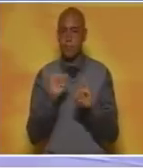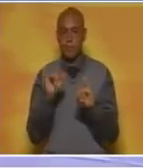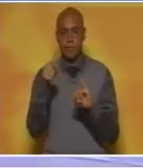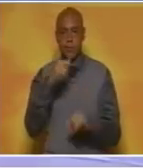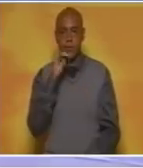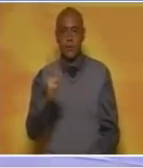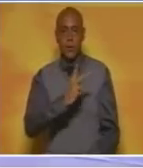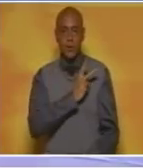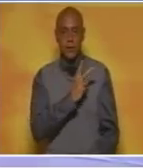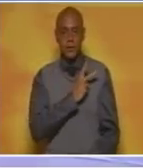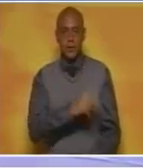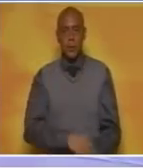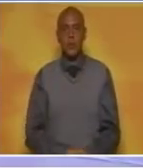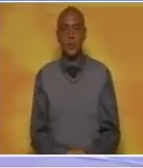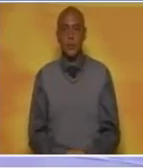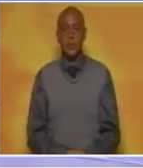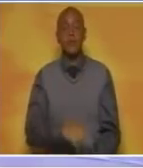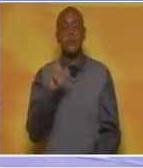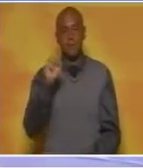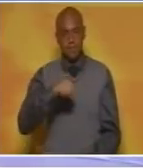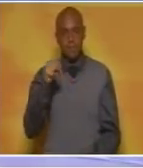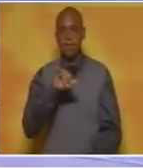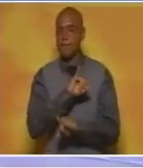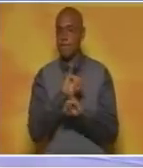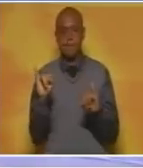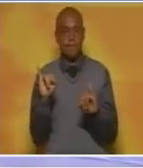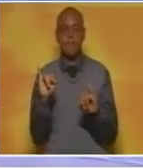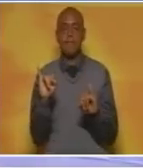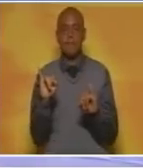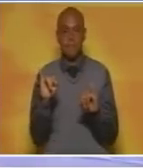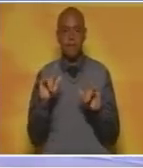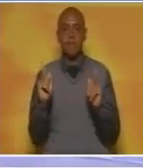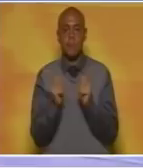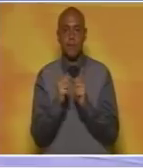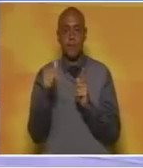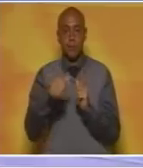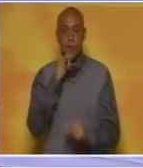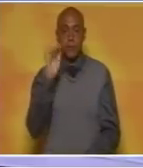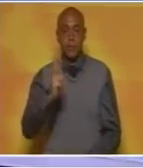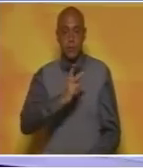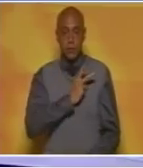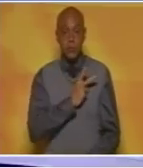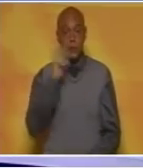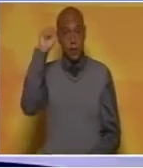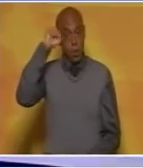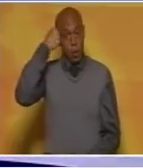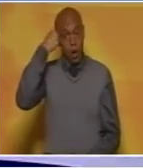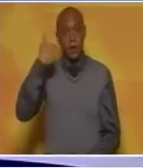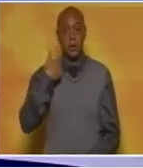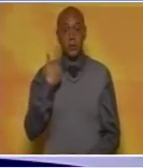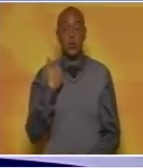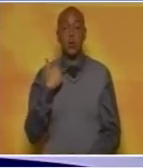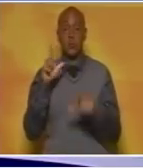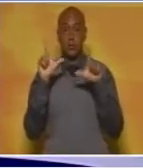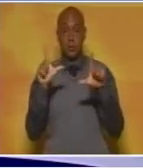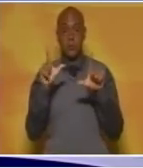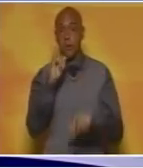de su noticiero Venevisión. Así ponemos punto y final a la emisión meridiana. Y recuerde, Noticiero Venevisión, Canal